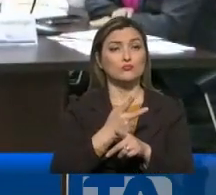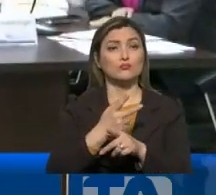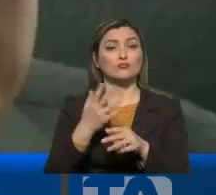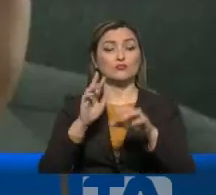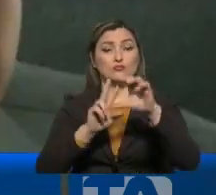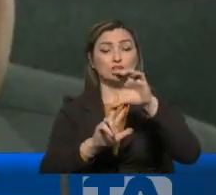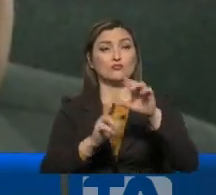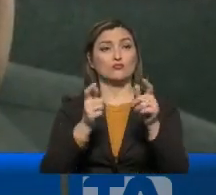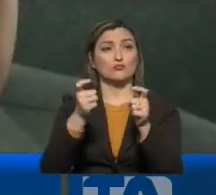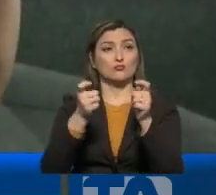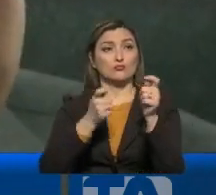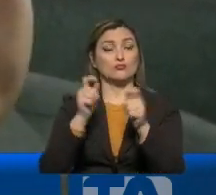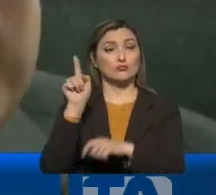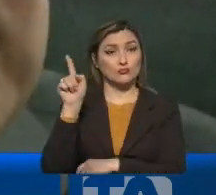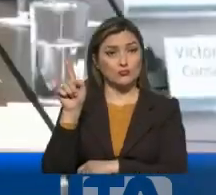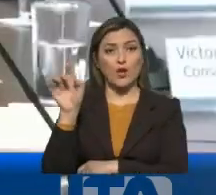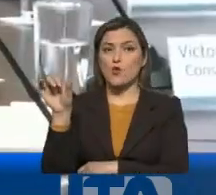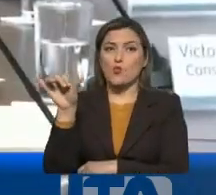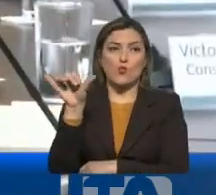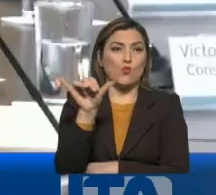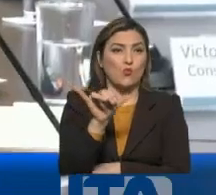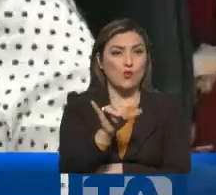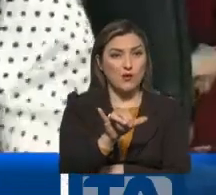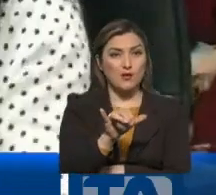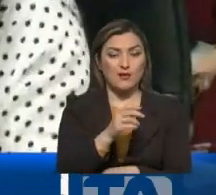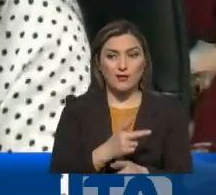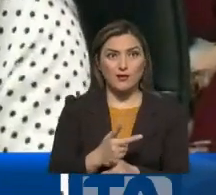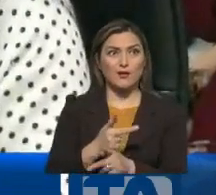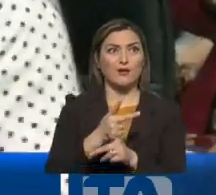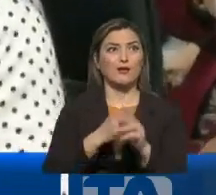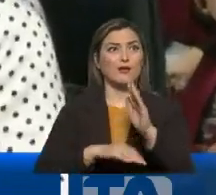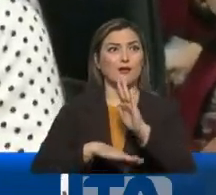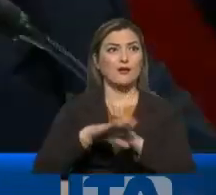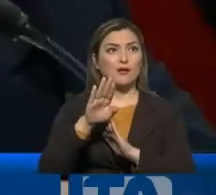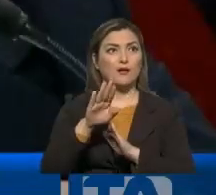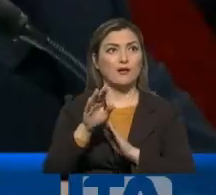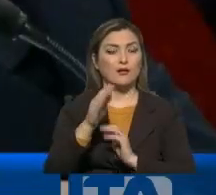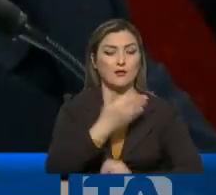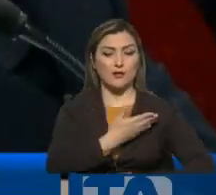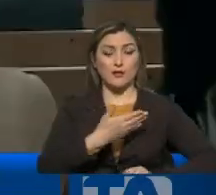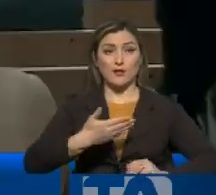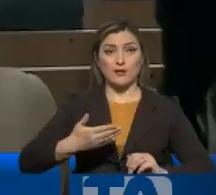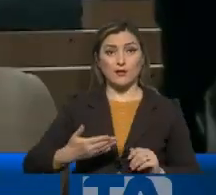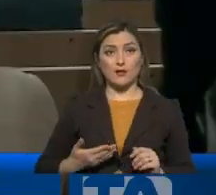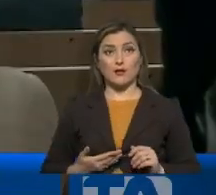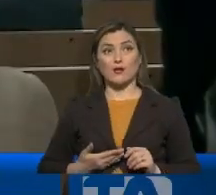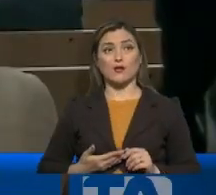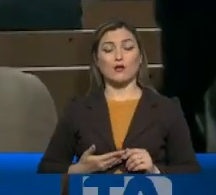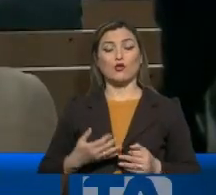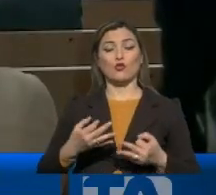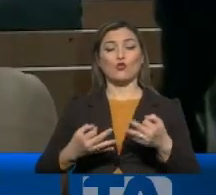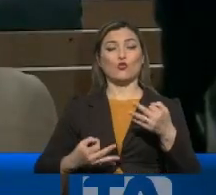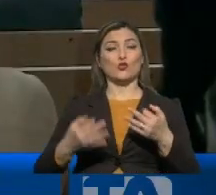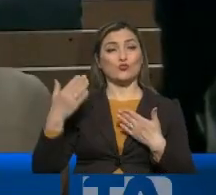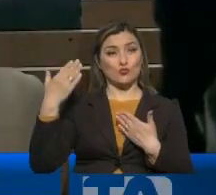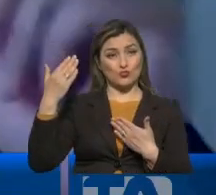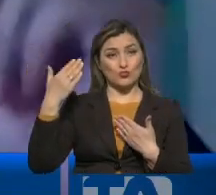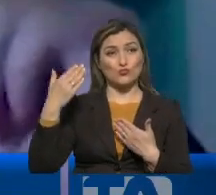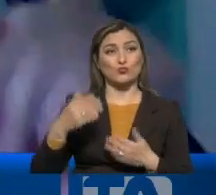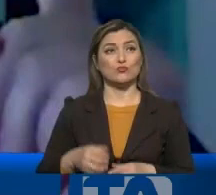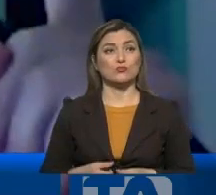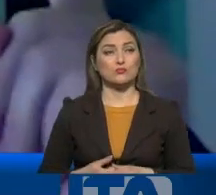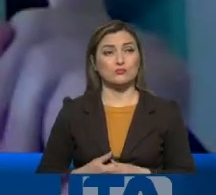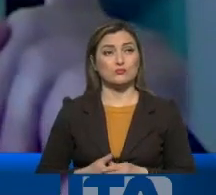presidido por josé carlos suárez donde los consejeros de mayoría presidente incluido fueron enjuiciados políticamente